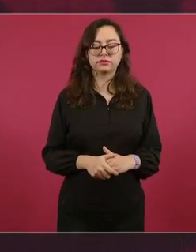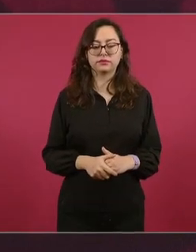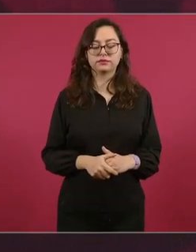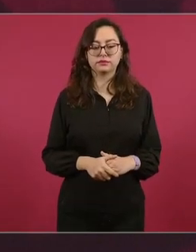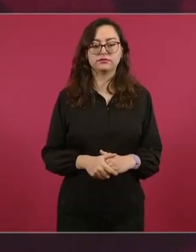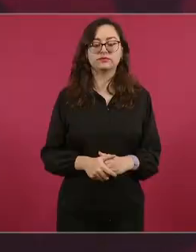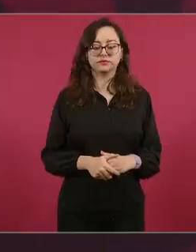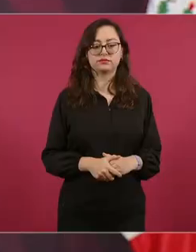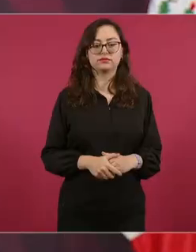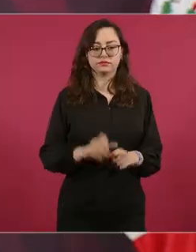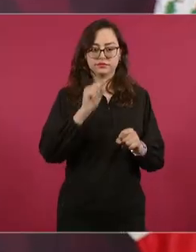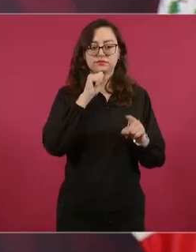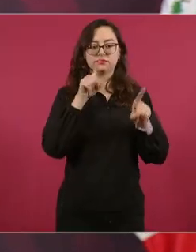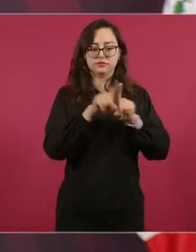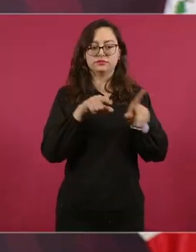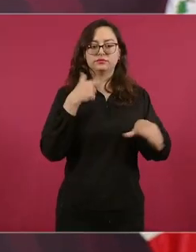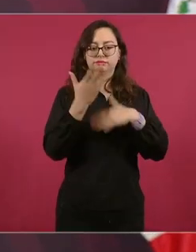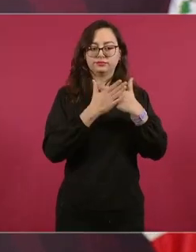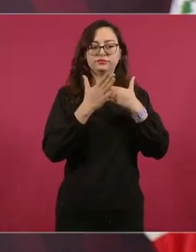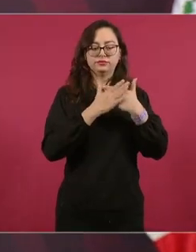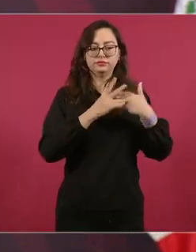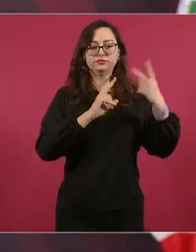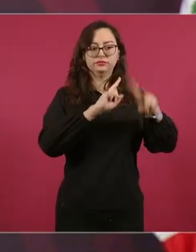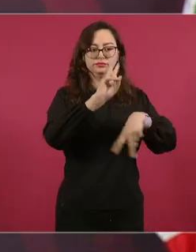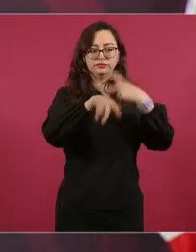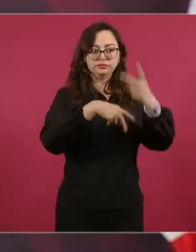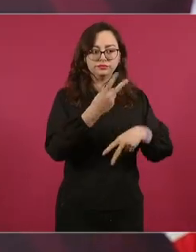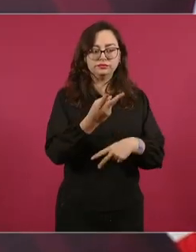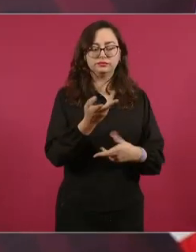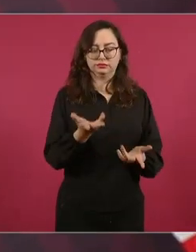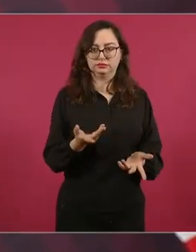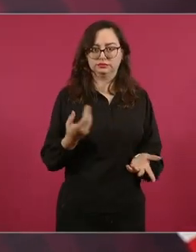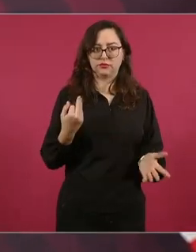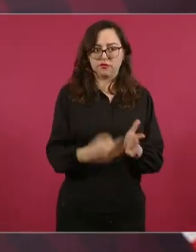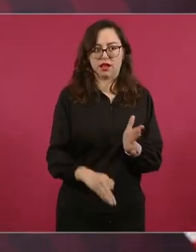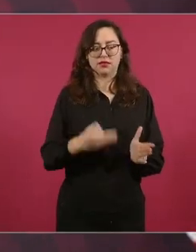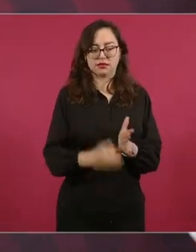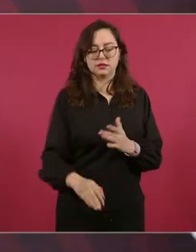Por eso quiero ir también, son de mis pendientes, ¿no?